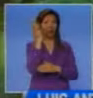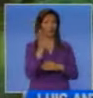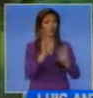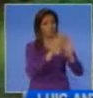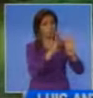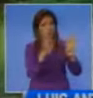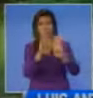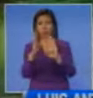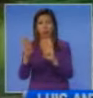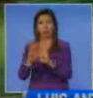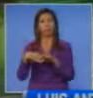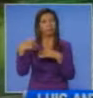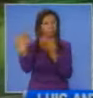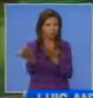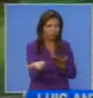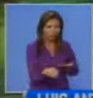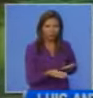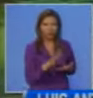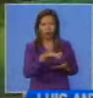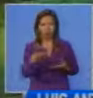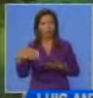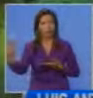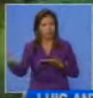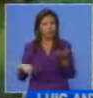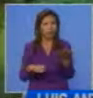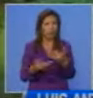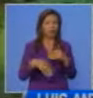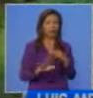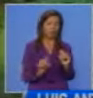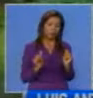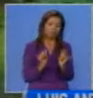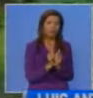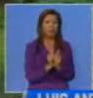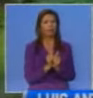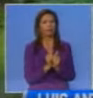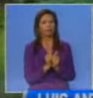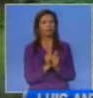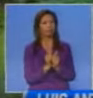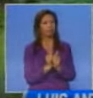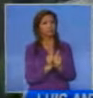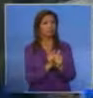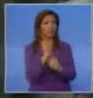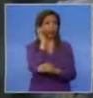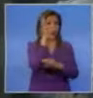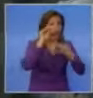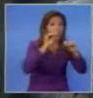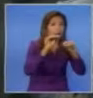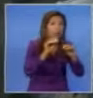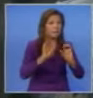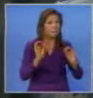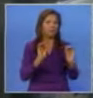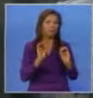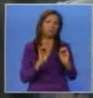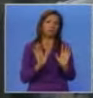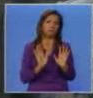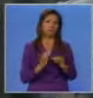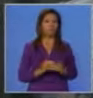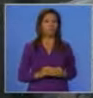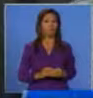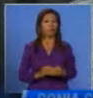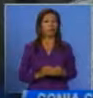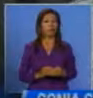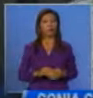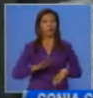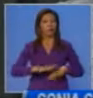aulas, han permitido el ingreso de los alumnos, están con ellos adentro, pero no dan clases. Los docentes no han sido cancelados,